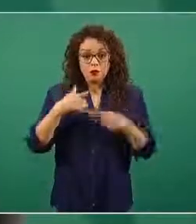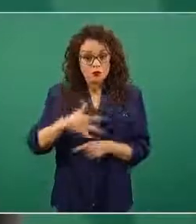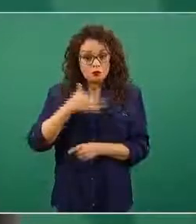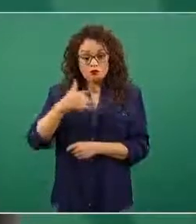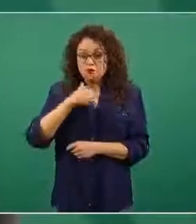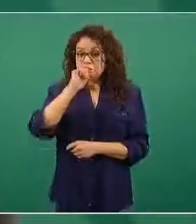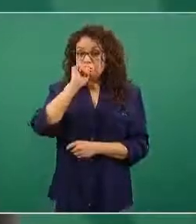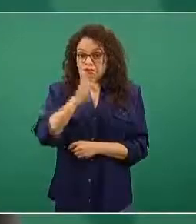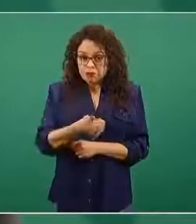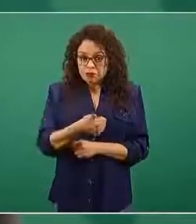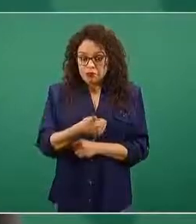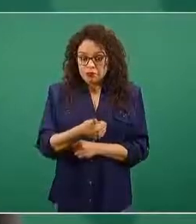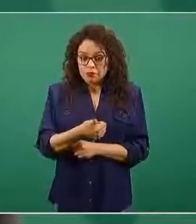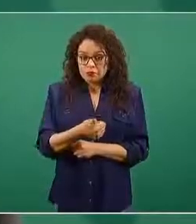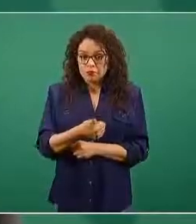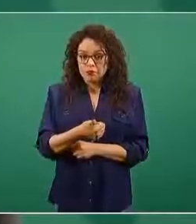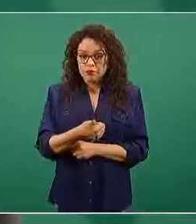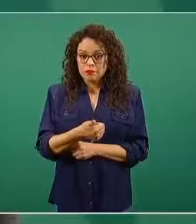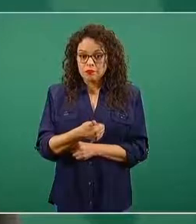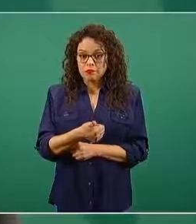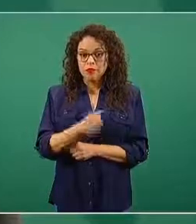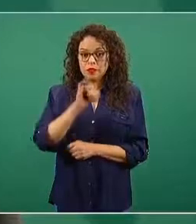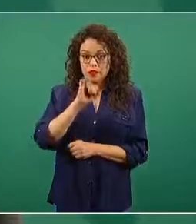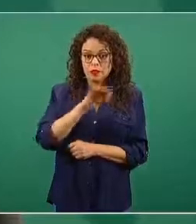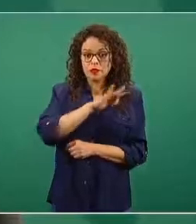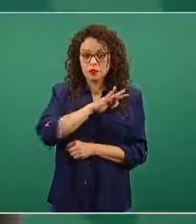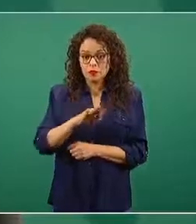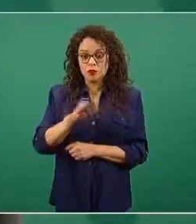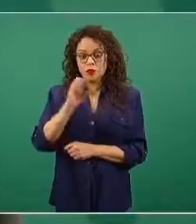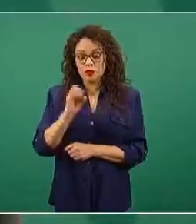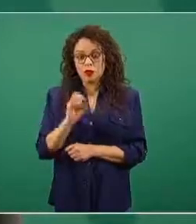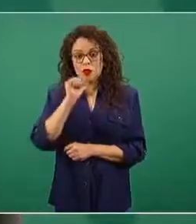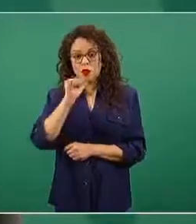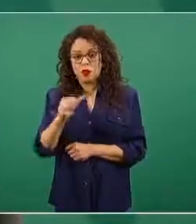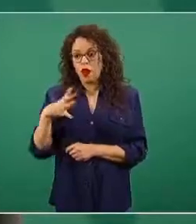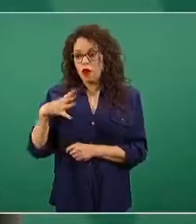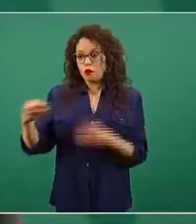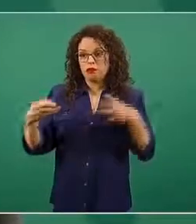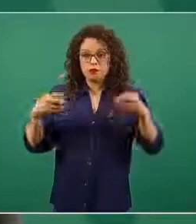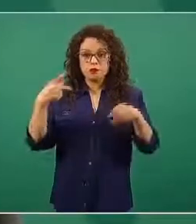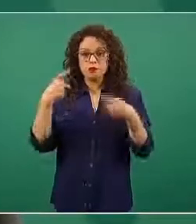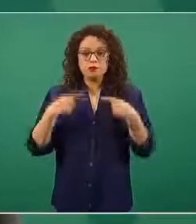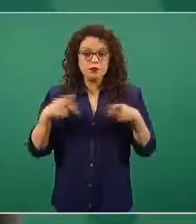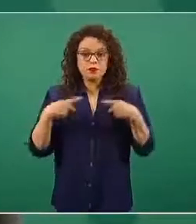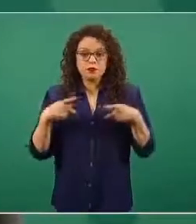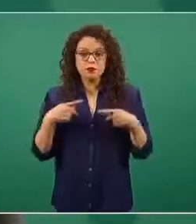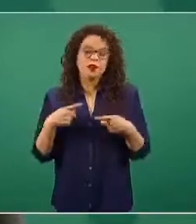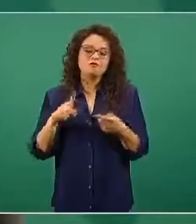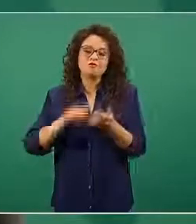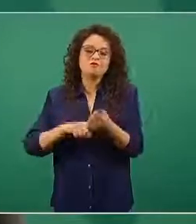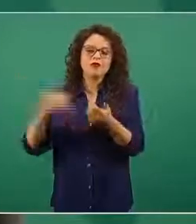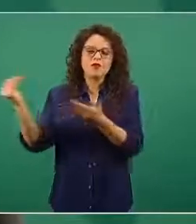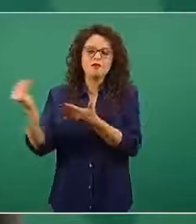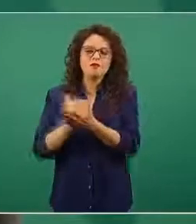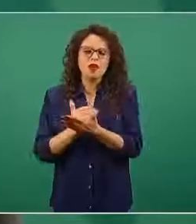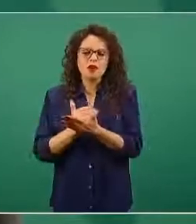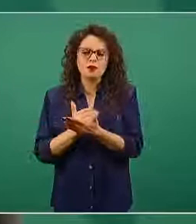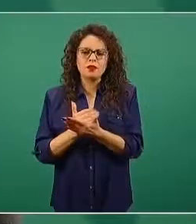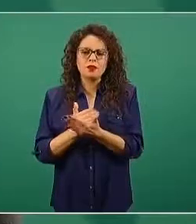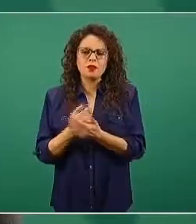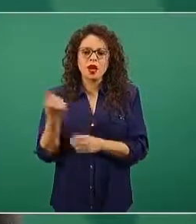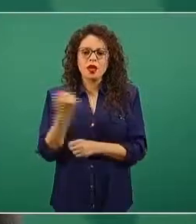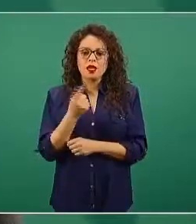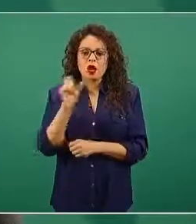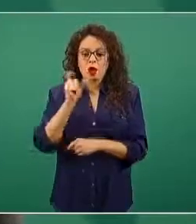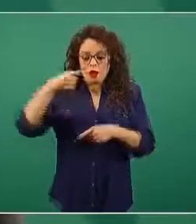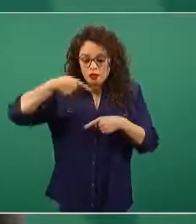realmente la posibilidad de contagiar a otras personas pues todavía es mucho menor que obviamente cuando